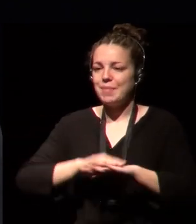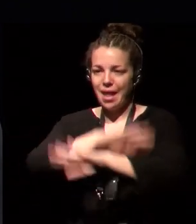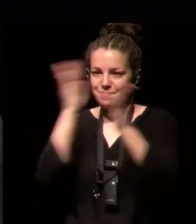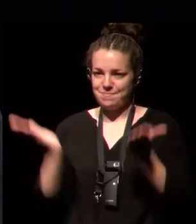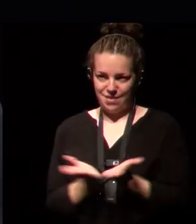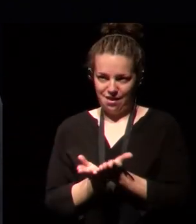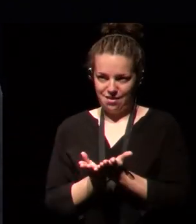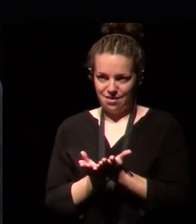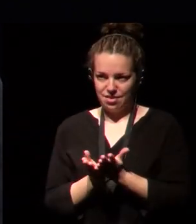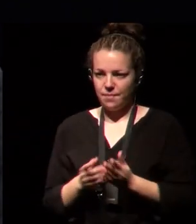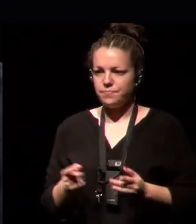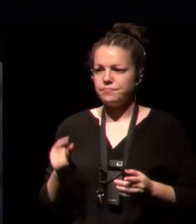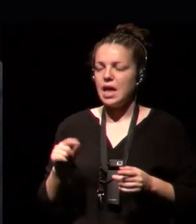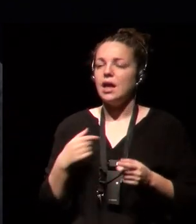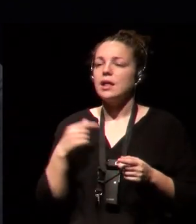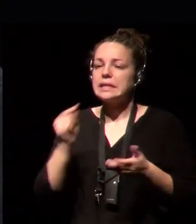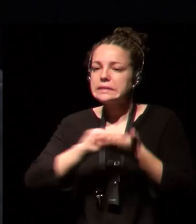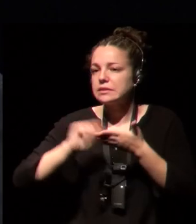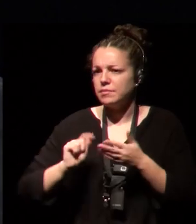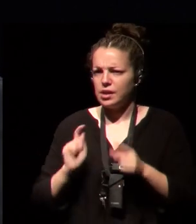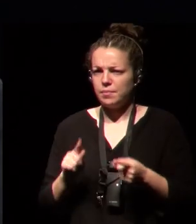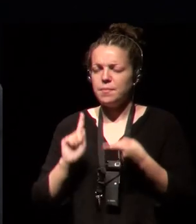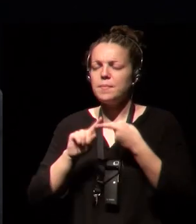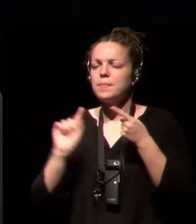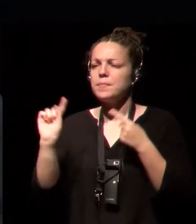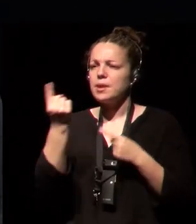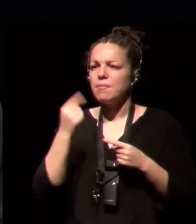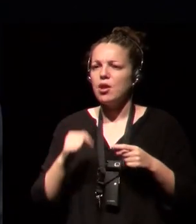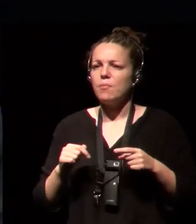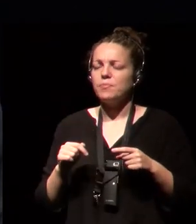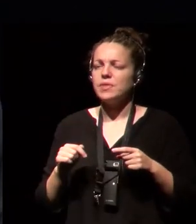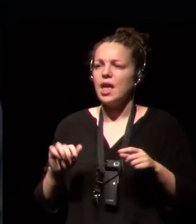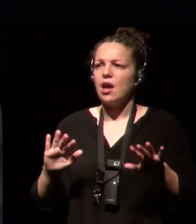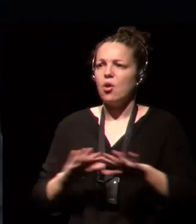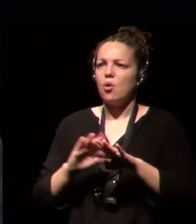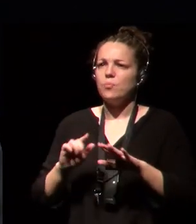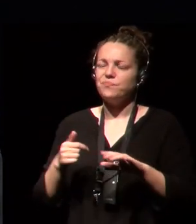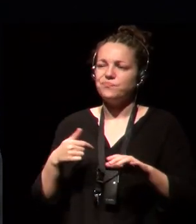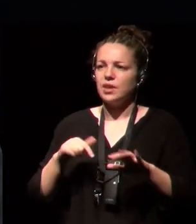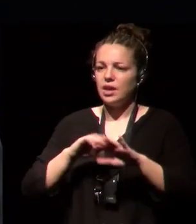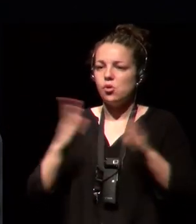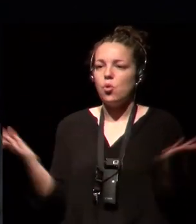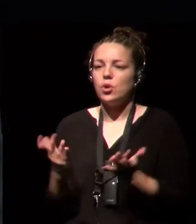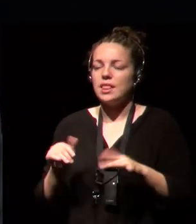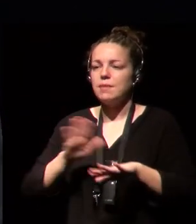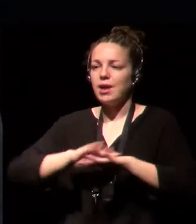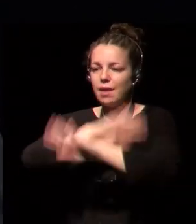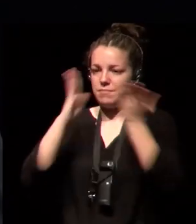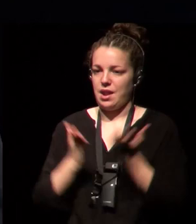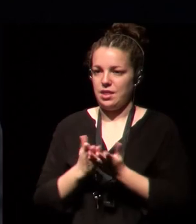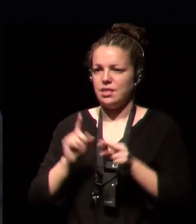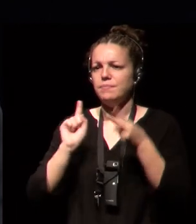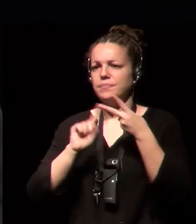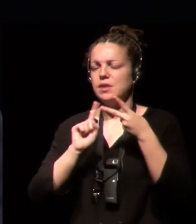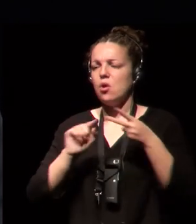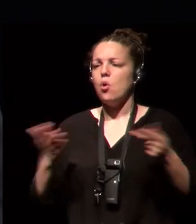para el planeta. En segundo lugar, por favor, pensad en una cuestión urgente para la comunidad en la que vivís. And thirdly, I want you to think about me gustaría an